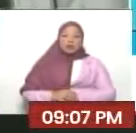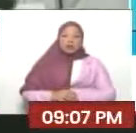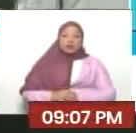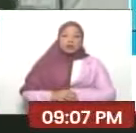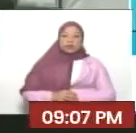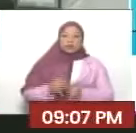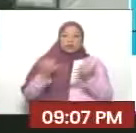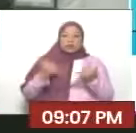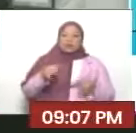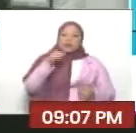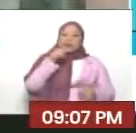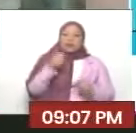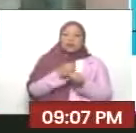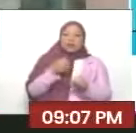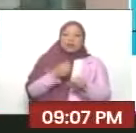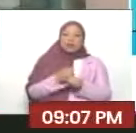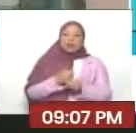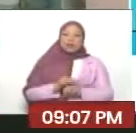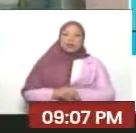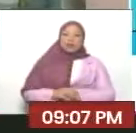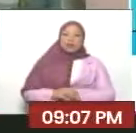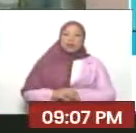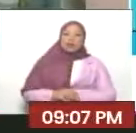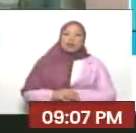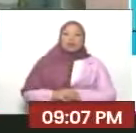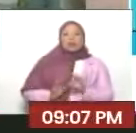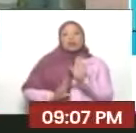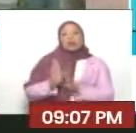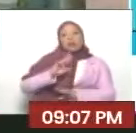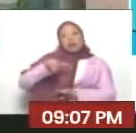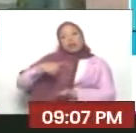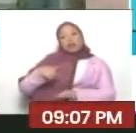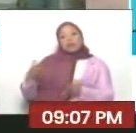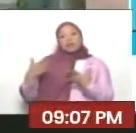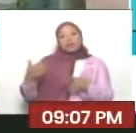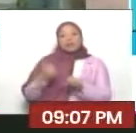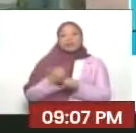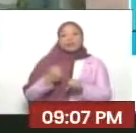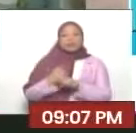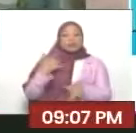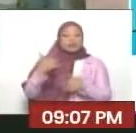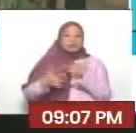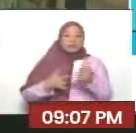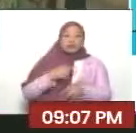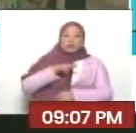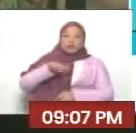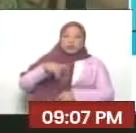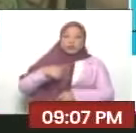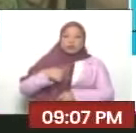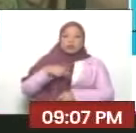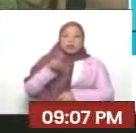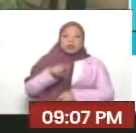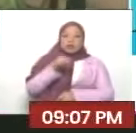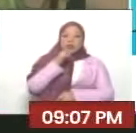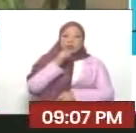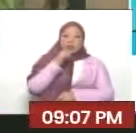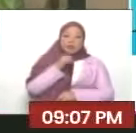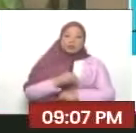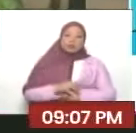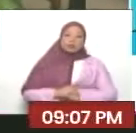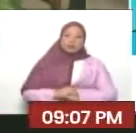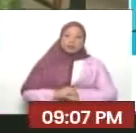Esperamos, por ahora, esperamos superarlo a la brevedad y ahora con un cacao que le vamos a